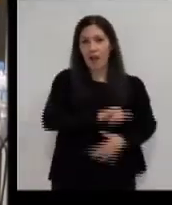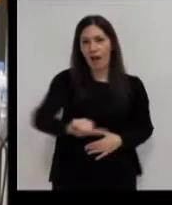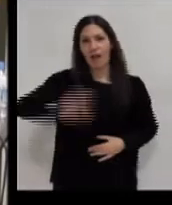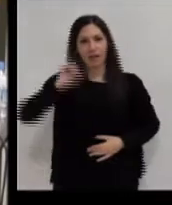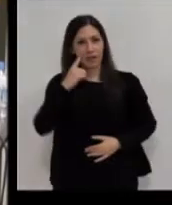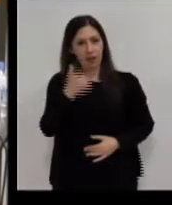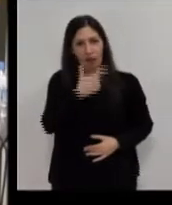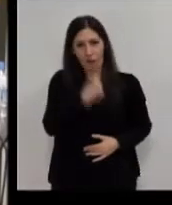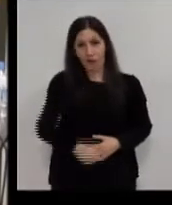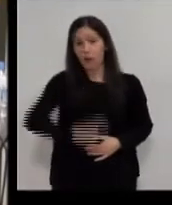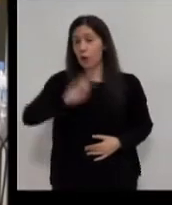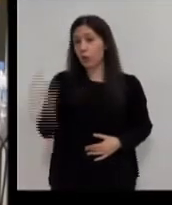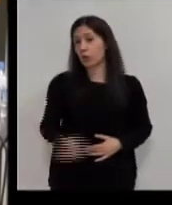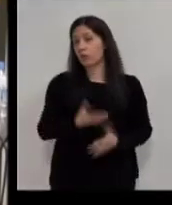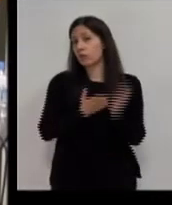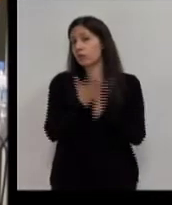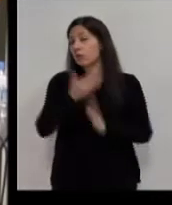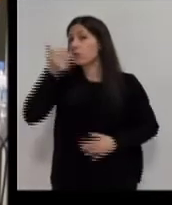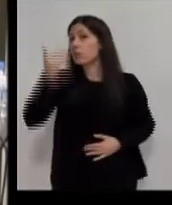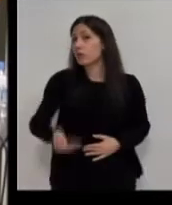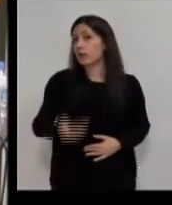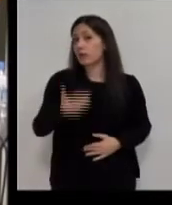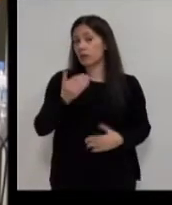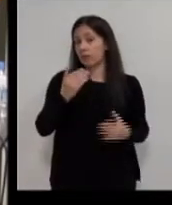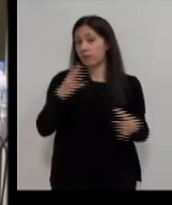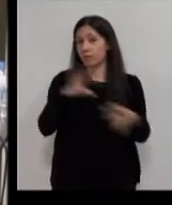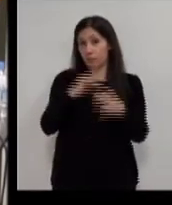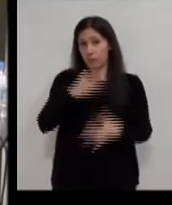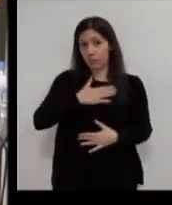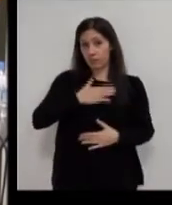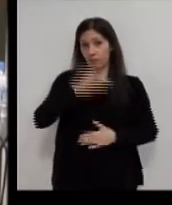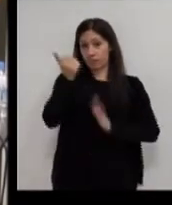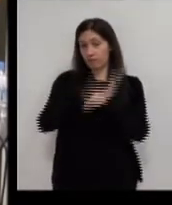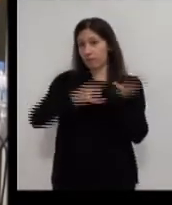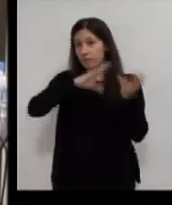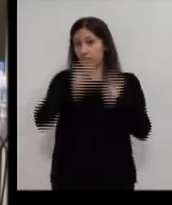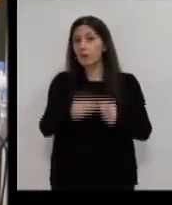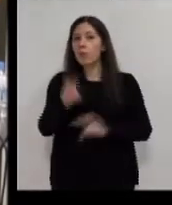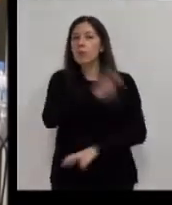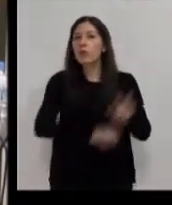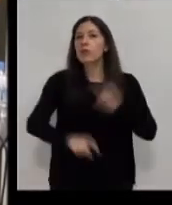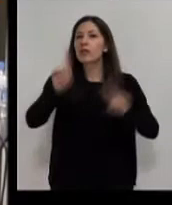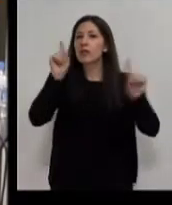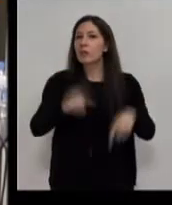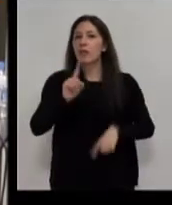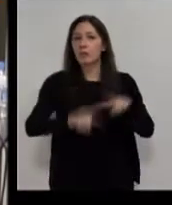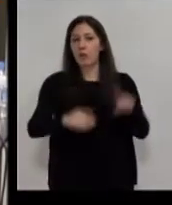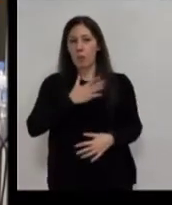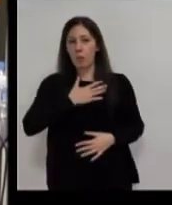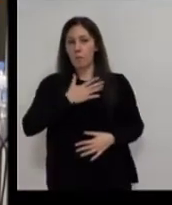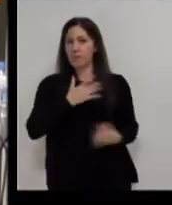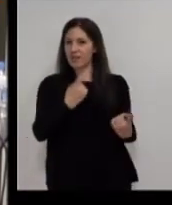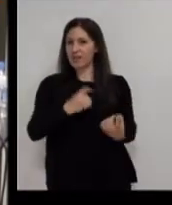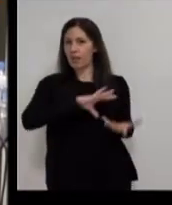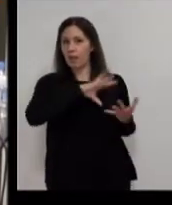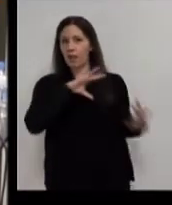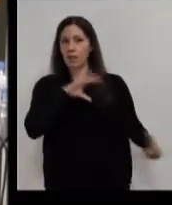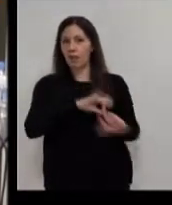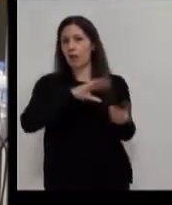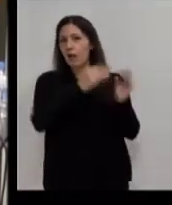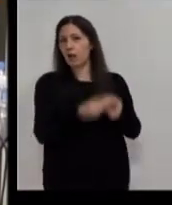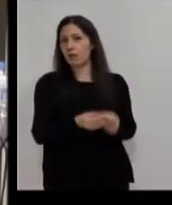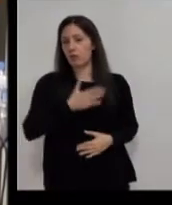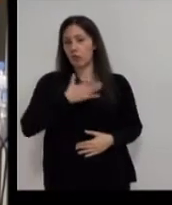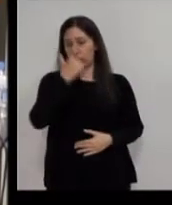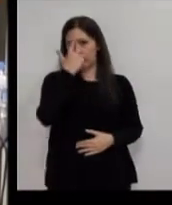lo accesible que está a tu alrededor. Y otra posibilidad muy importante que tiene esta aplicación es que te busca los establecimientos a tu